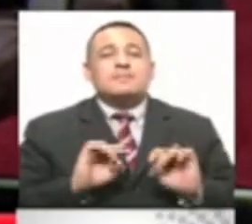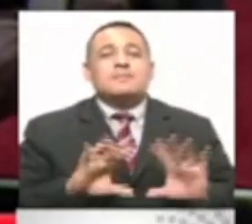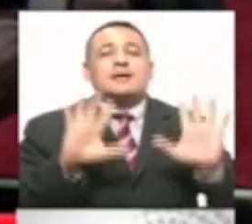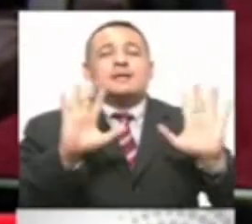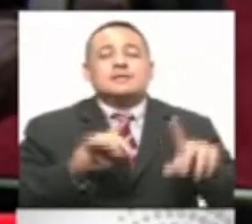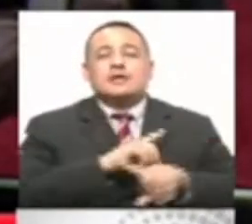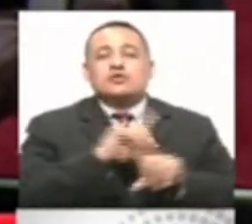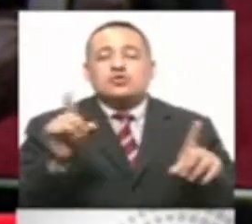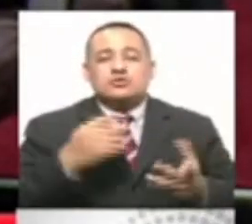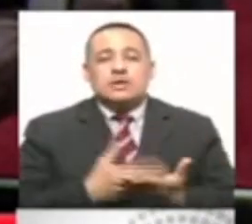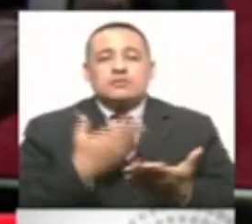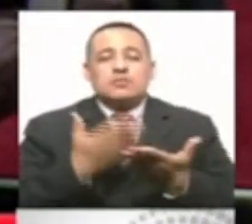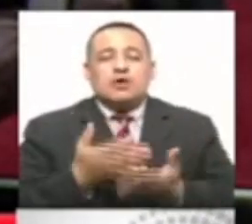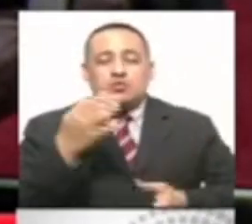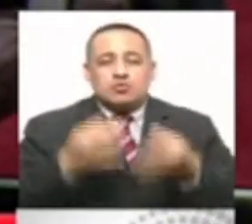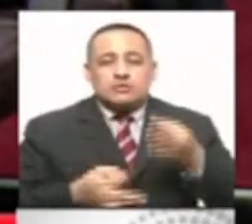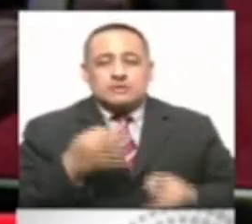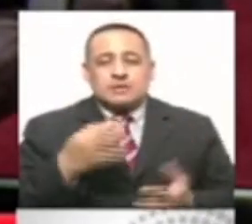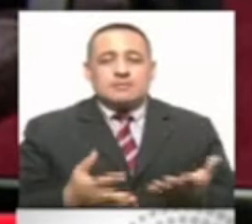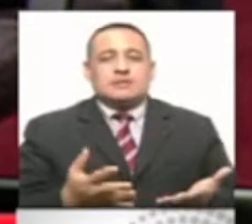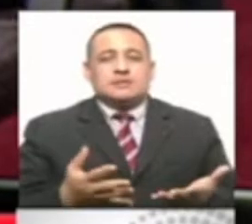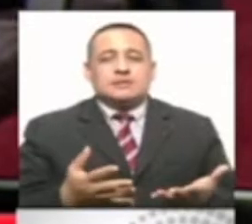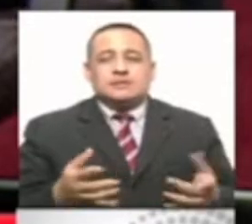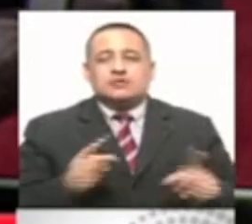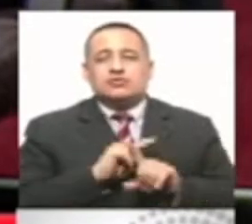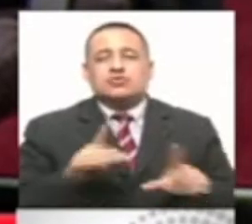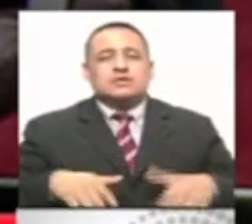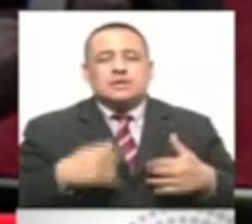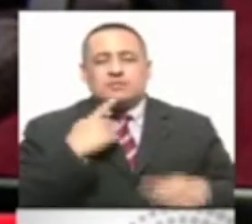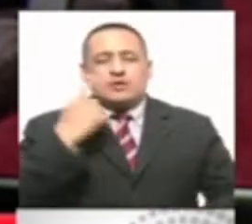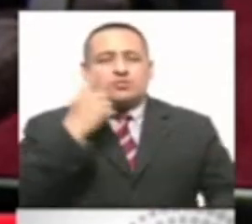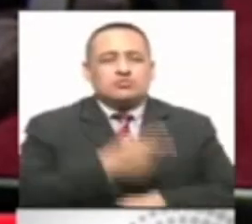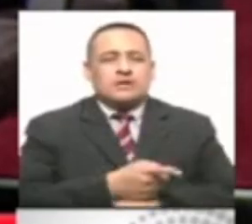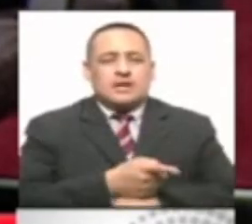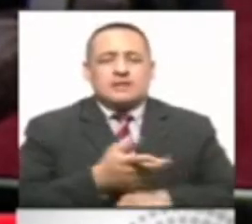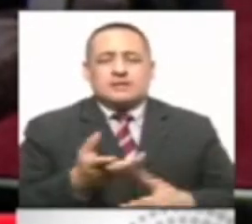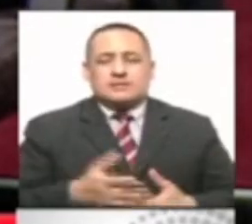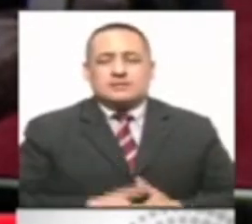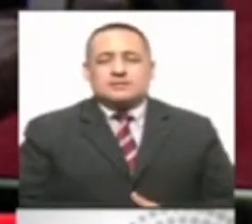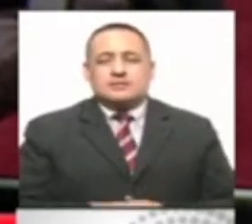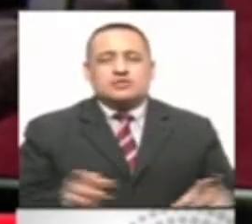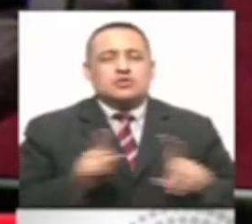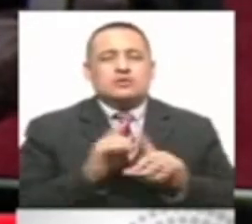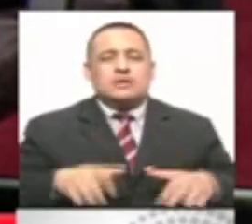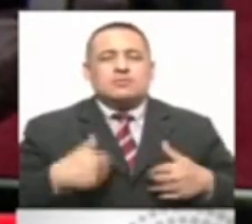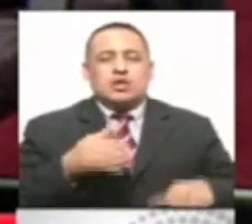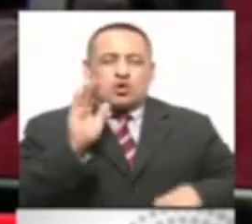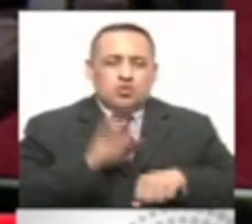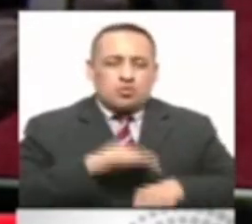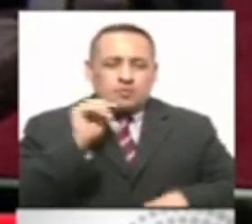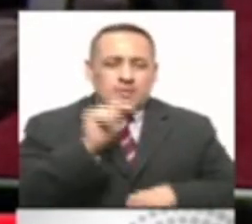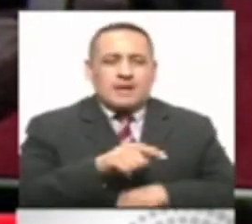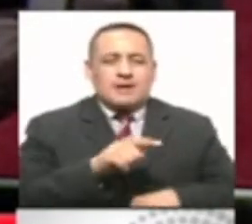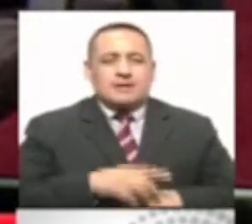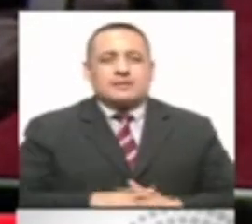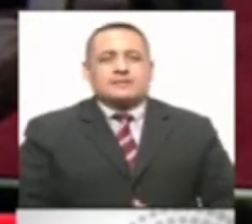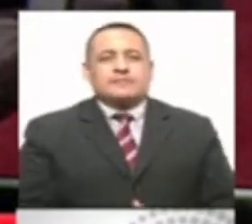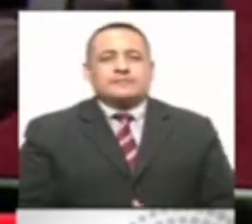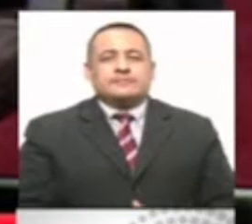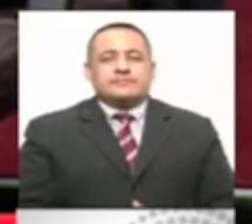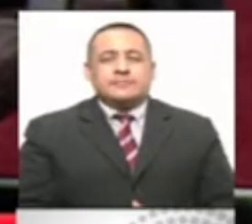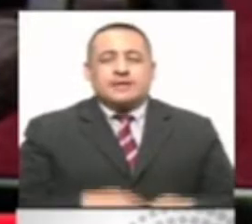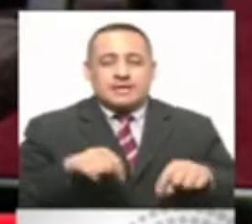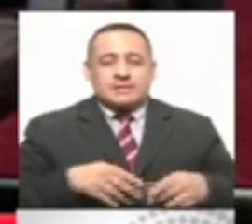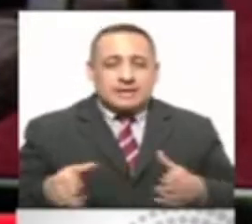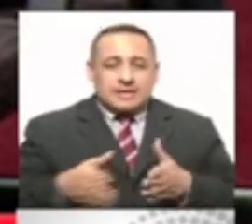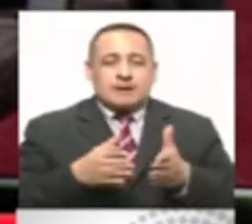haya comprobado judicialmente, no se le puede juzgar, sentenciar, no se le puede culpar. En ese